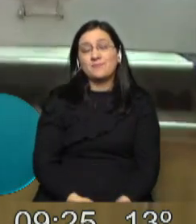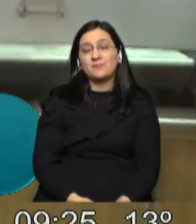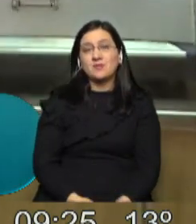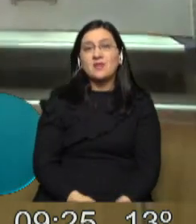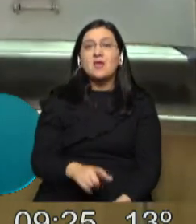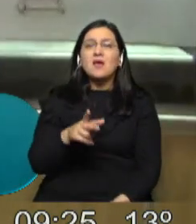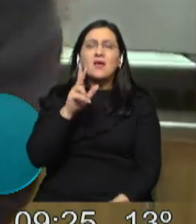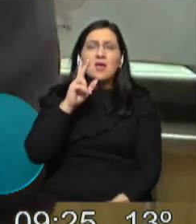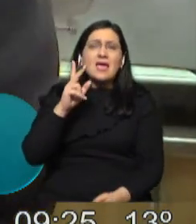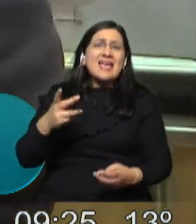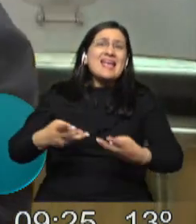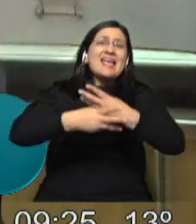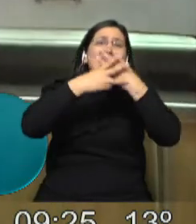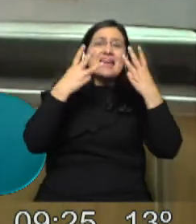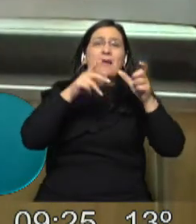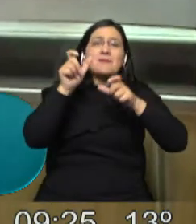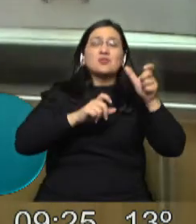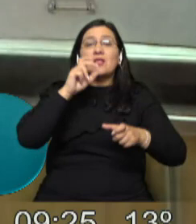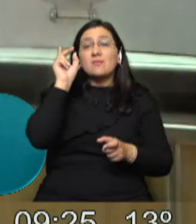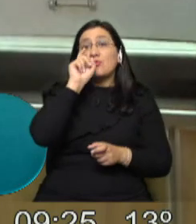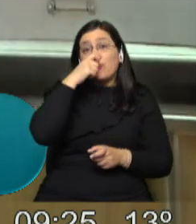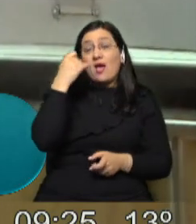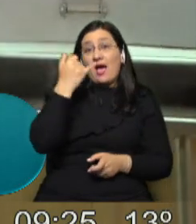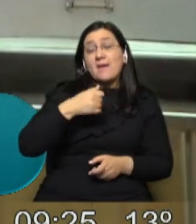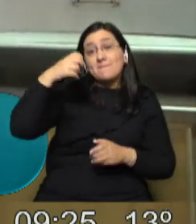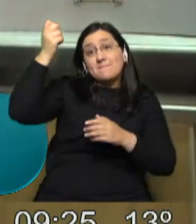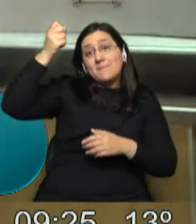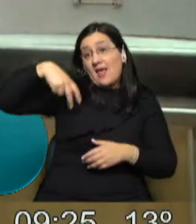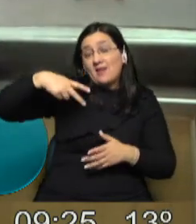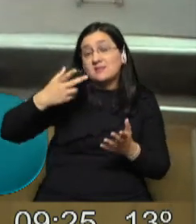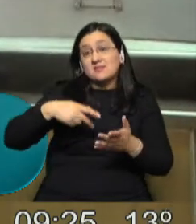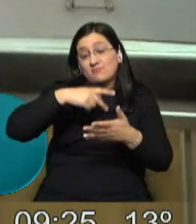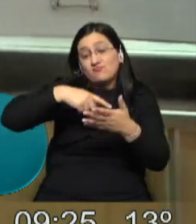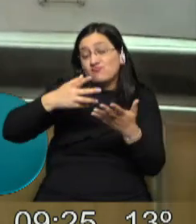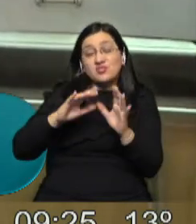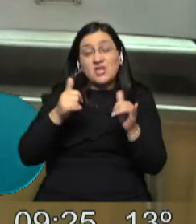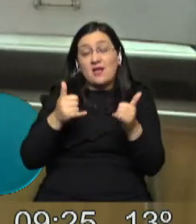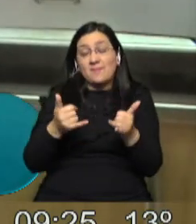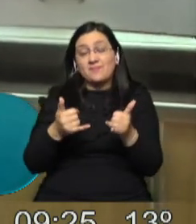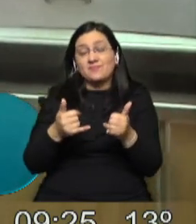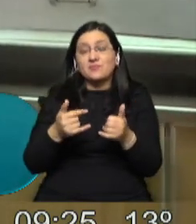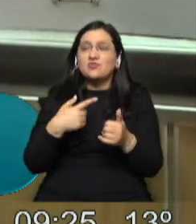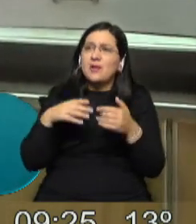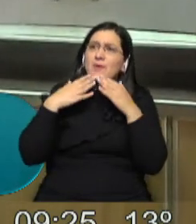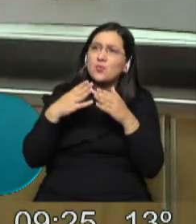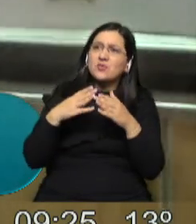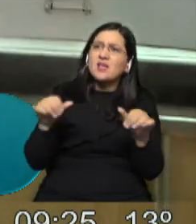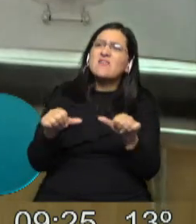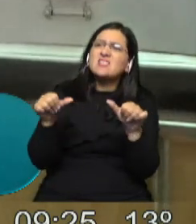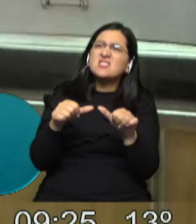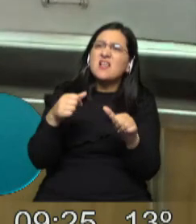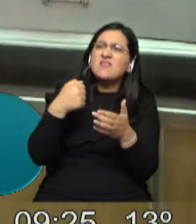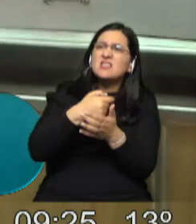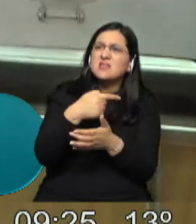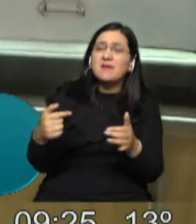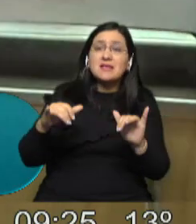que generalmente el montevideano tiene planes. Vio que usted tiene un amigo, una amiga montevideana, y esa persona ya tiene planes antes del fin de semana.